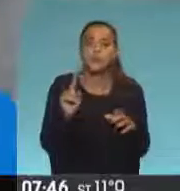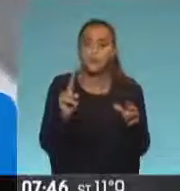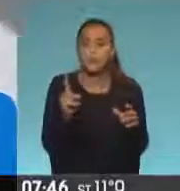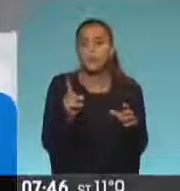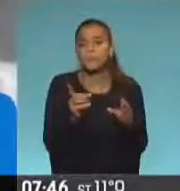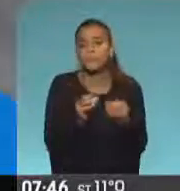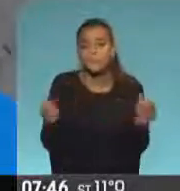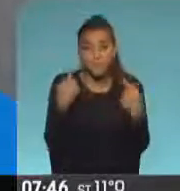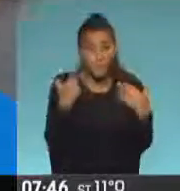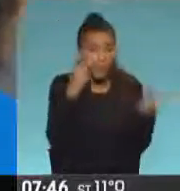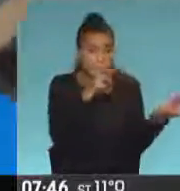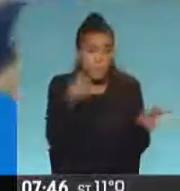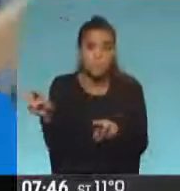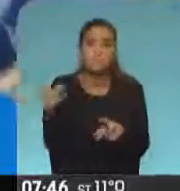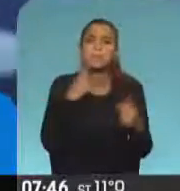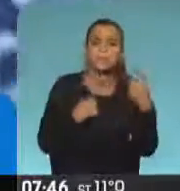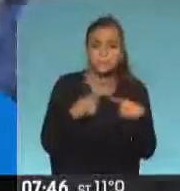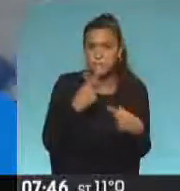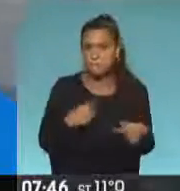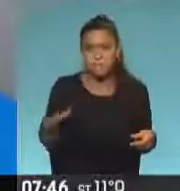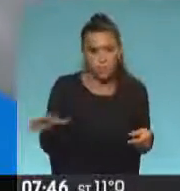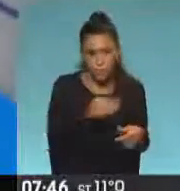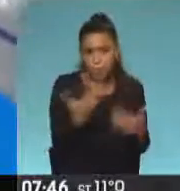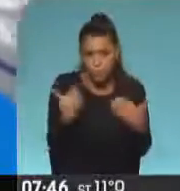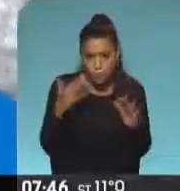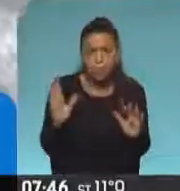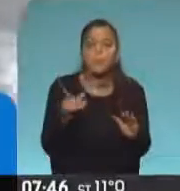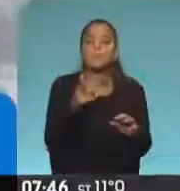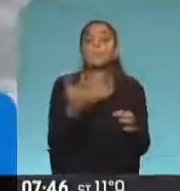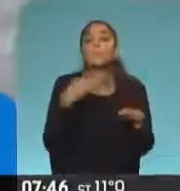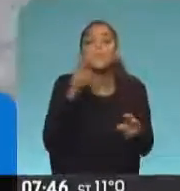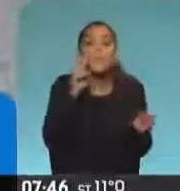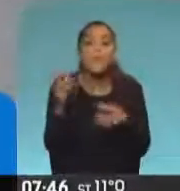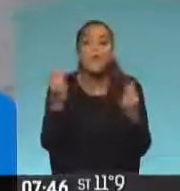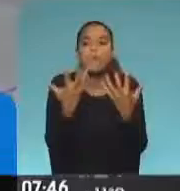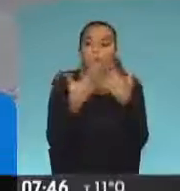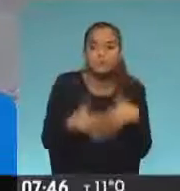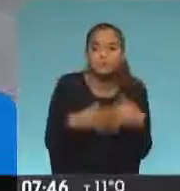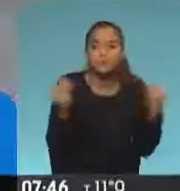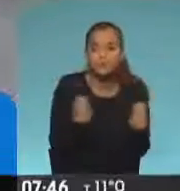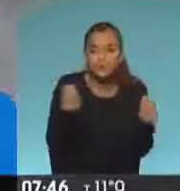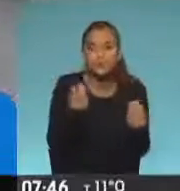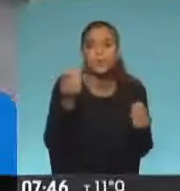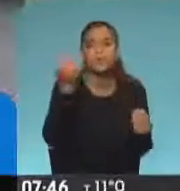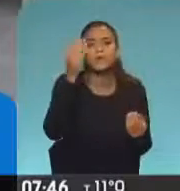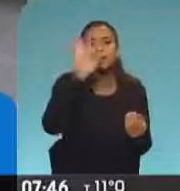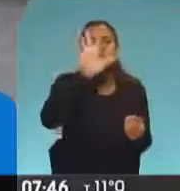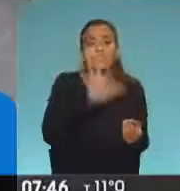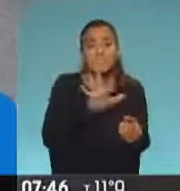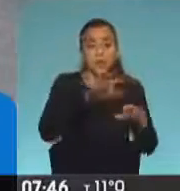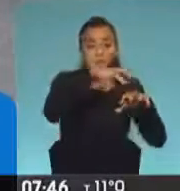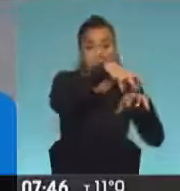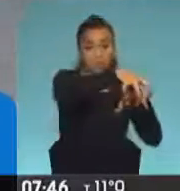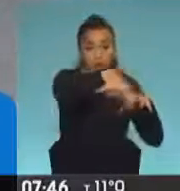impresionante lo que ustedes pueden ver las preguntas que me pueden hacer son todas porque claro tenemos que ver cómo va a funcionar esto no cierto paulo hay cinco sectores